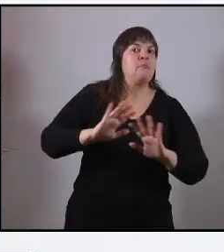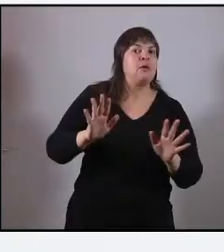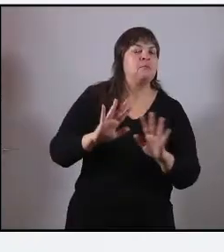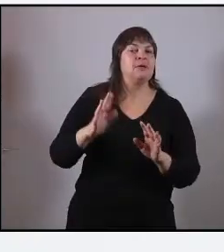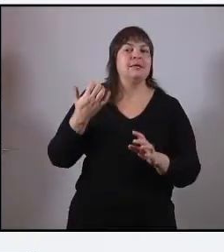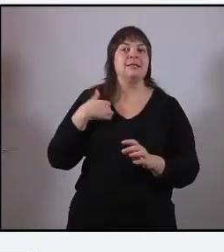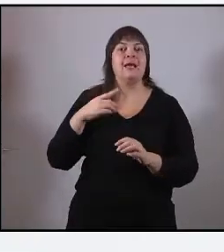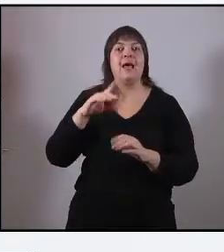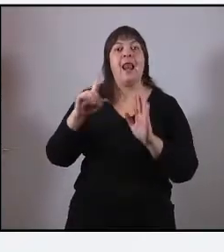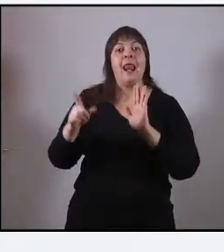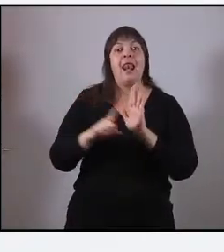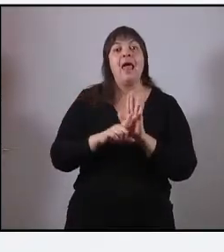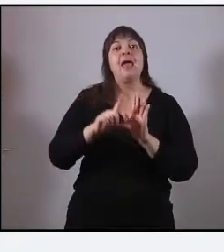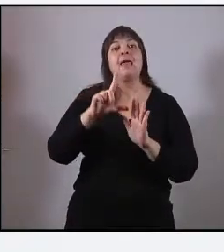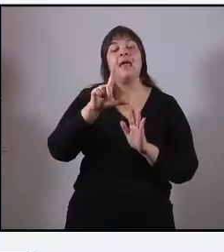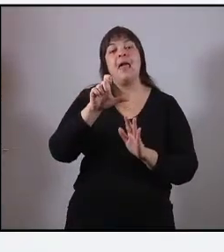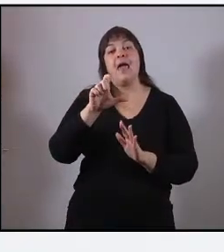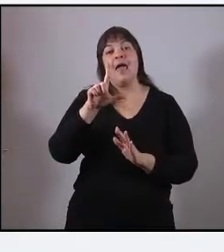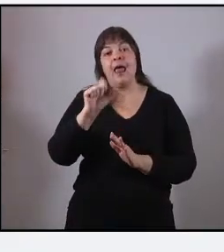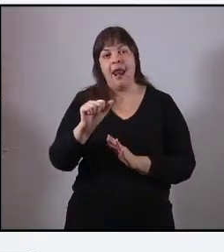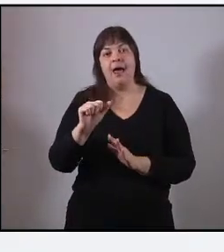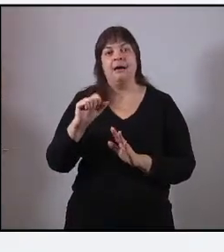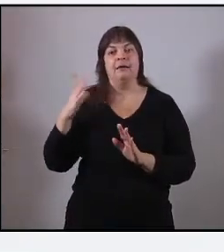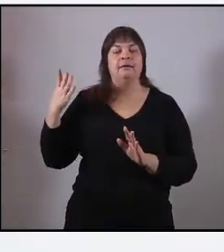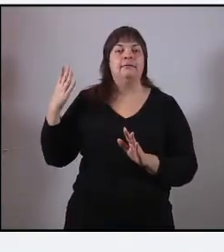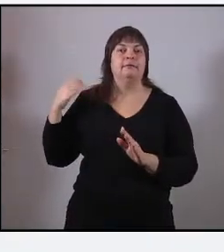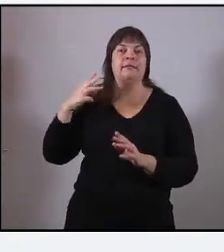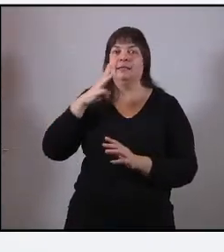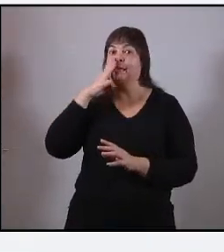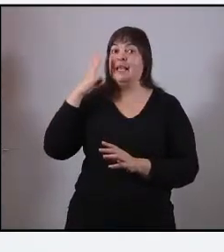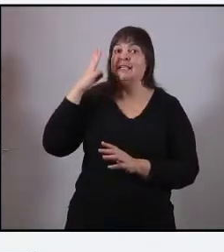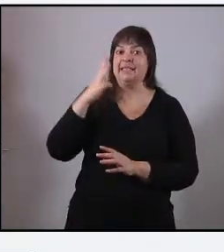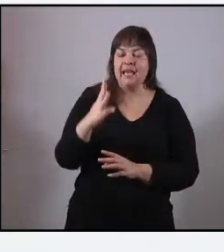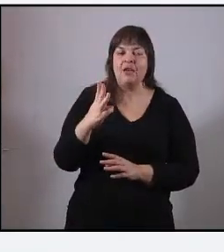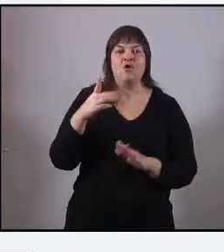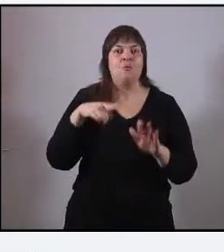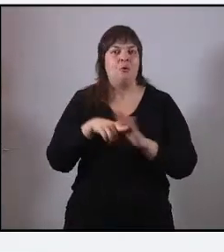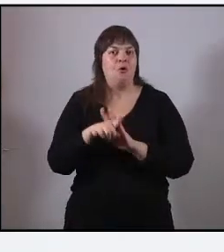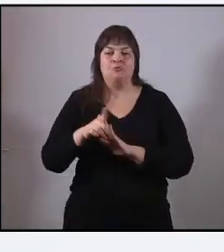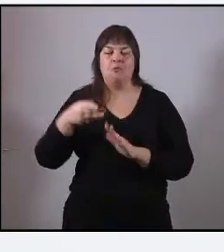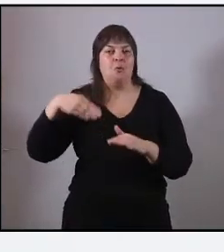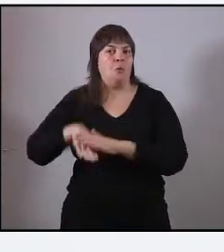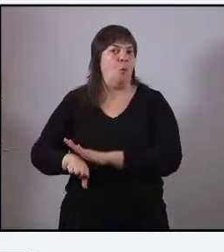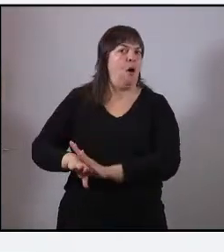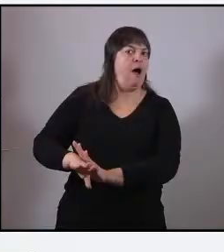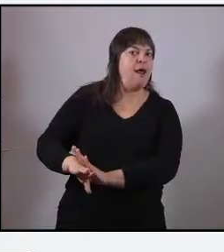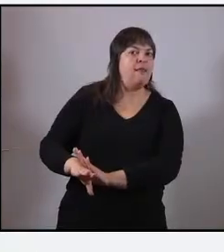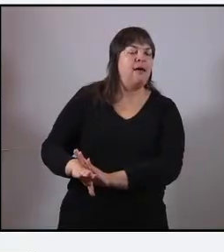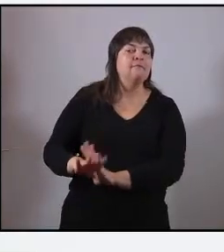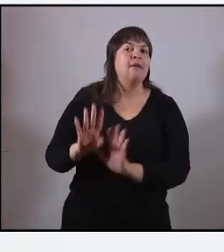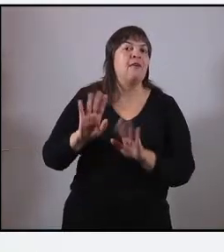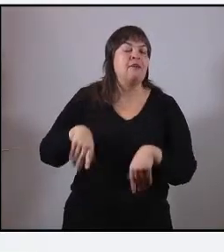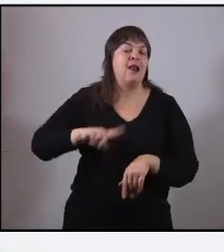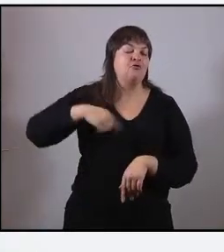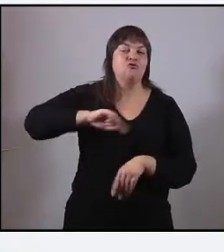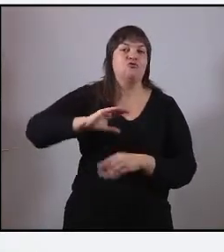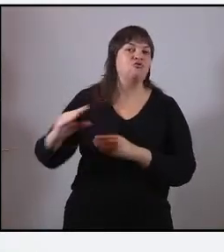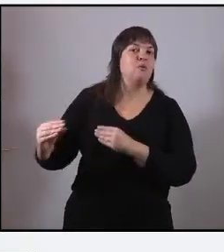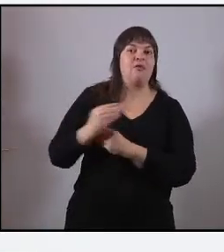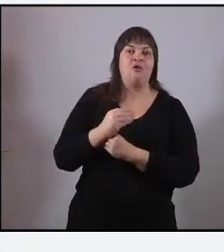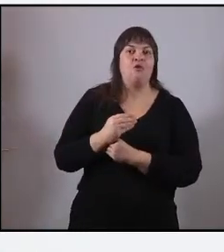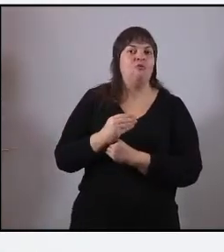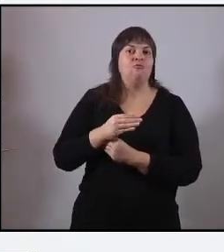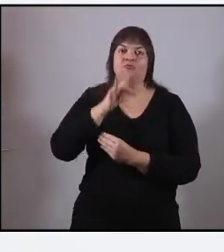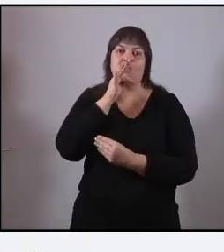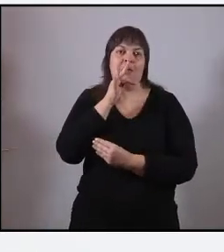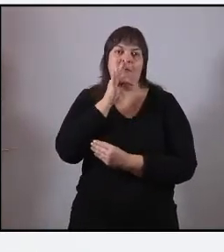la ley ELA establecida, guardada en un cajón y sin progresos, y a día de hoy tampoco tenemos esas ayudas de